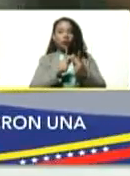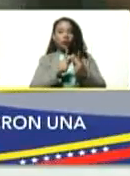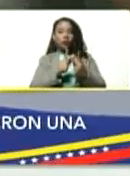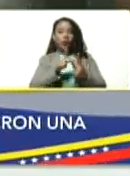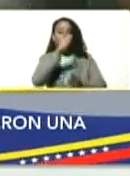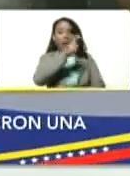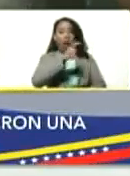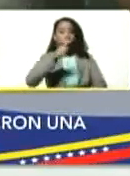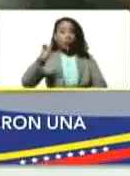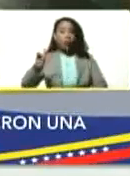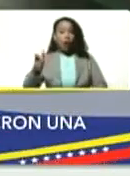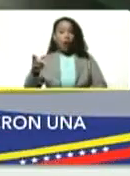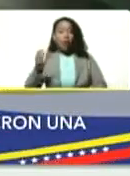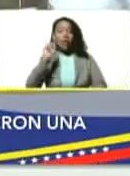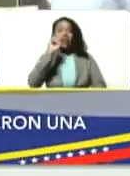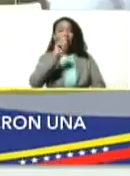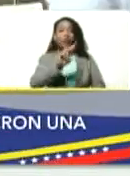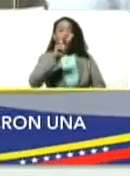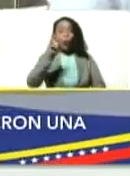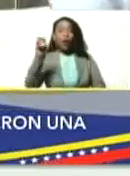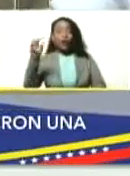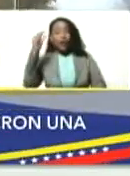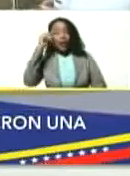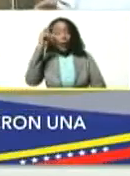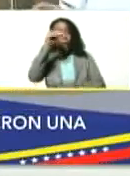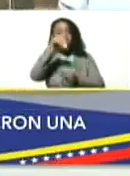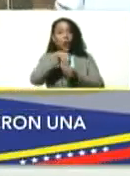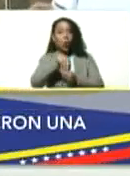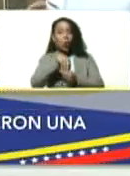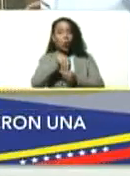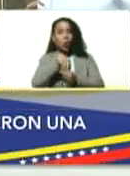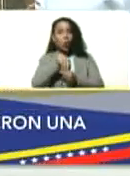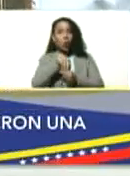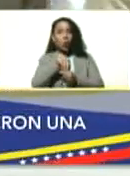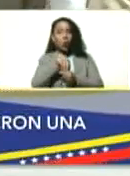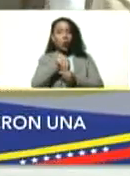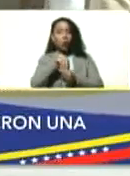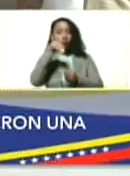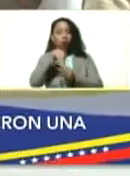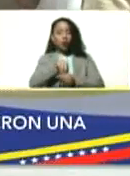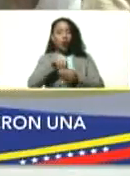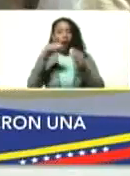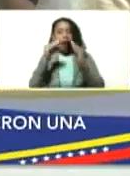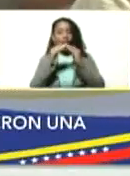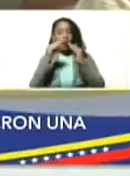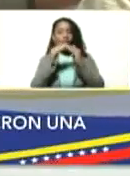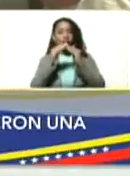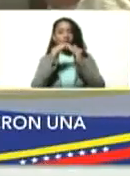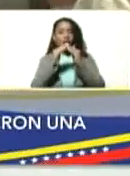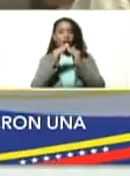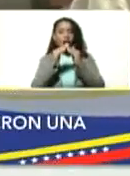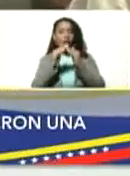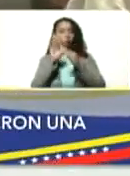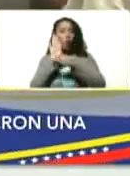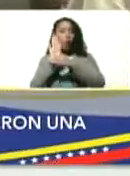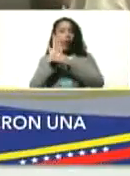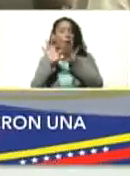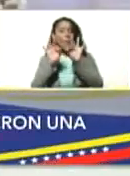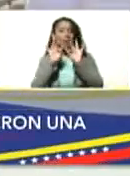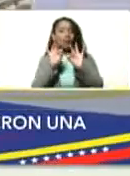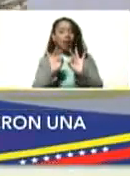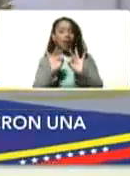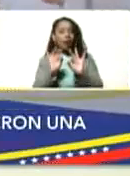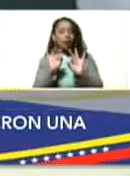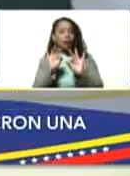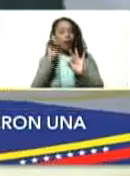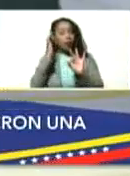gente más de 120 días en sus casas, en cuidados especiales.